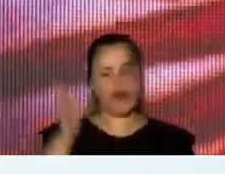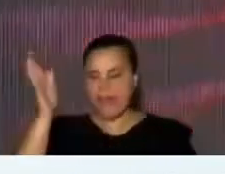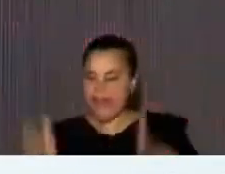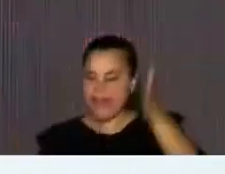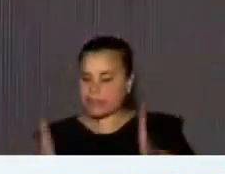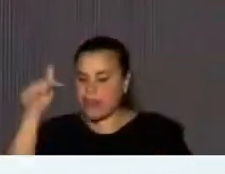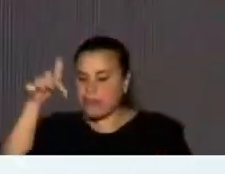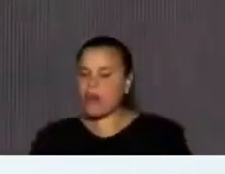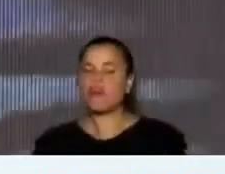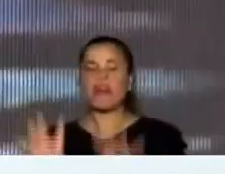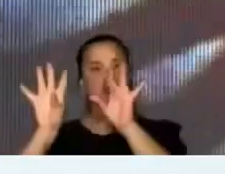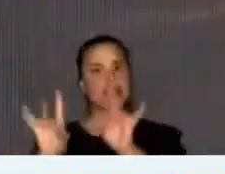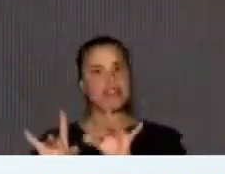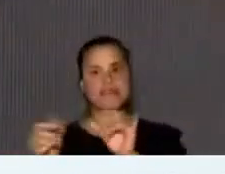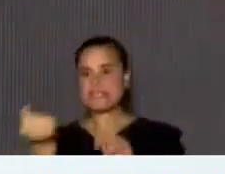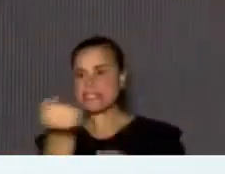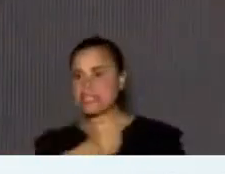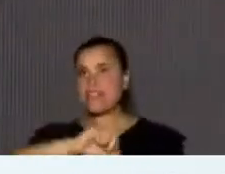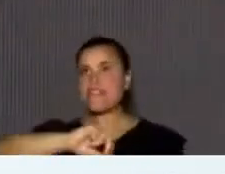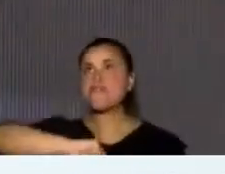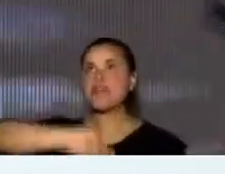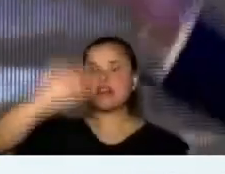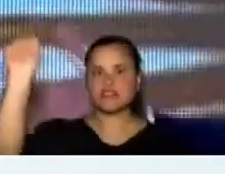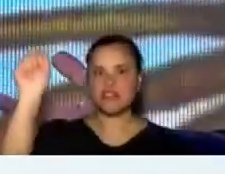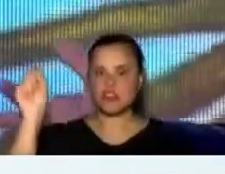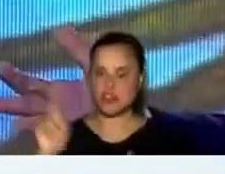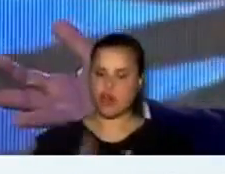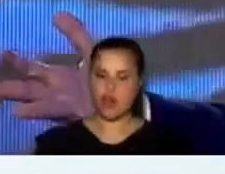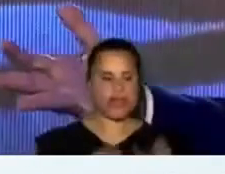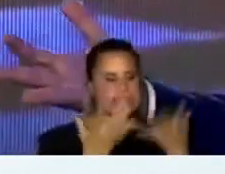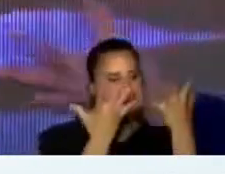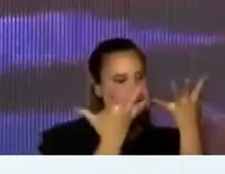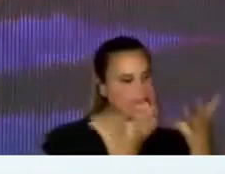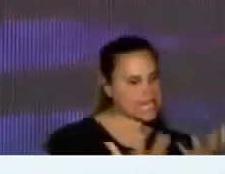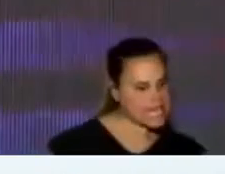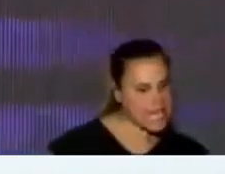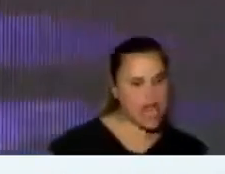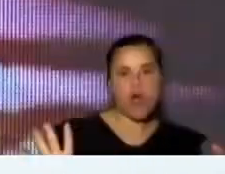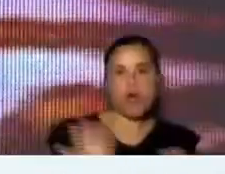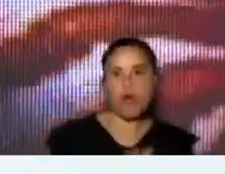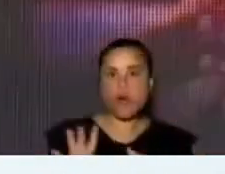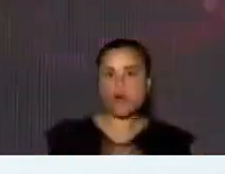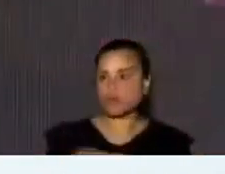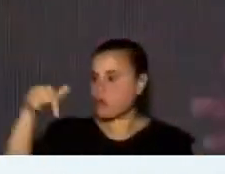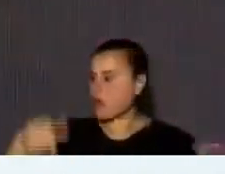Capitanich, que llevó adelante sus propuestas y que pudo mostrar,